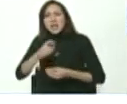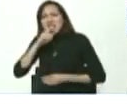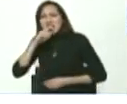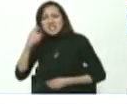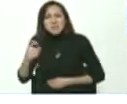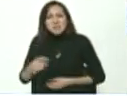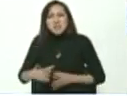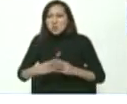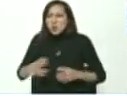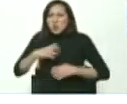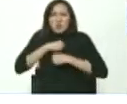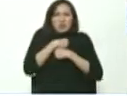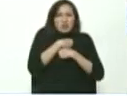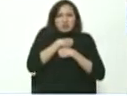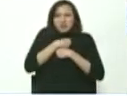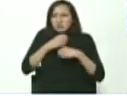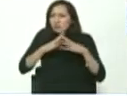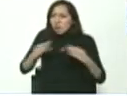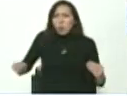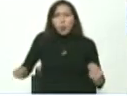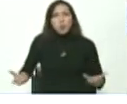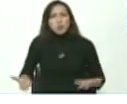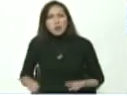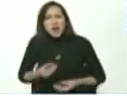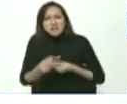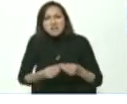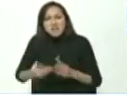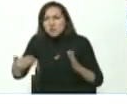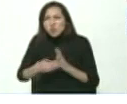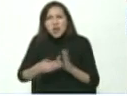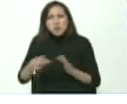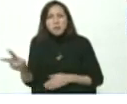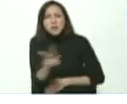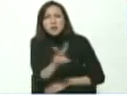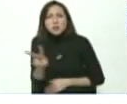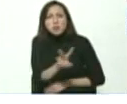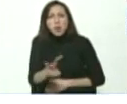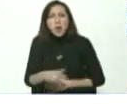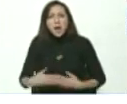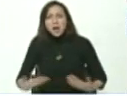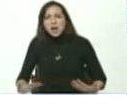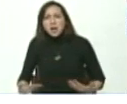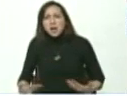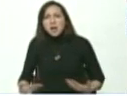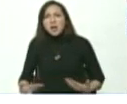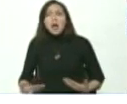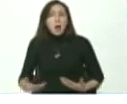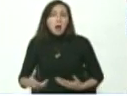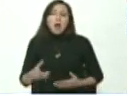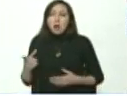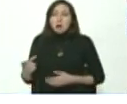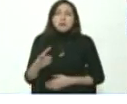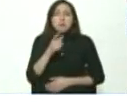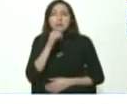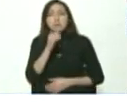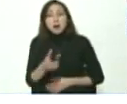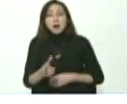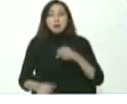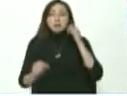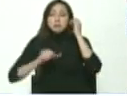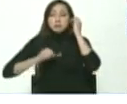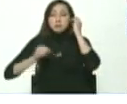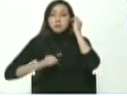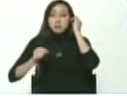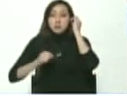egoísmo, de la mezquindad, haciéndole daño a Venezuela, les va mal. Les va